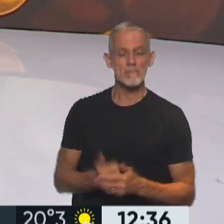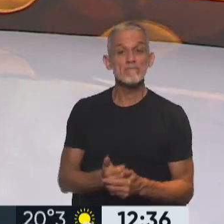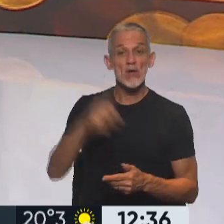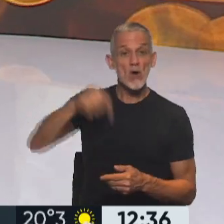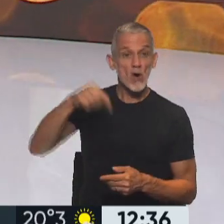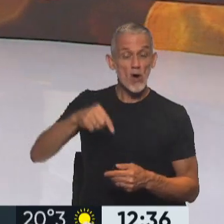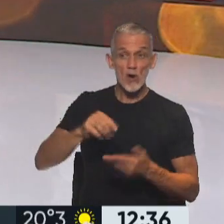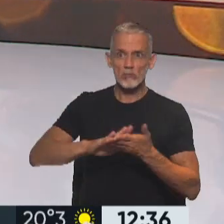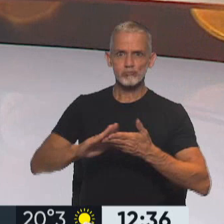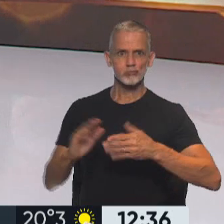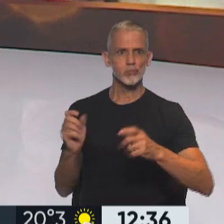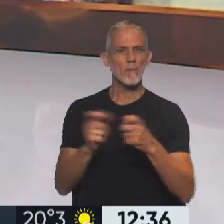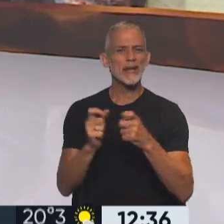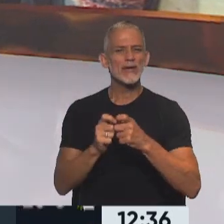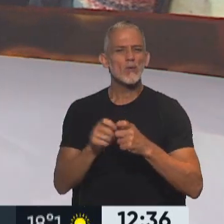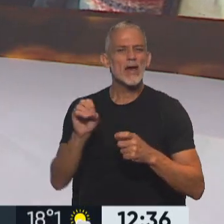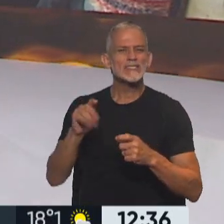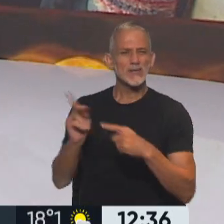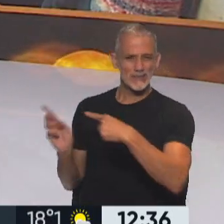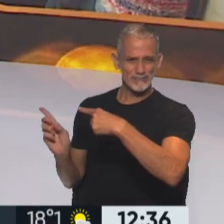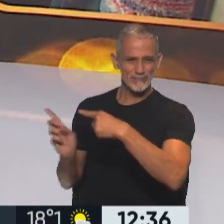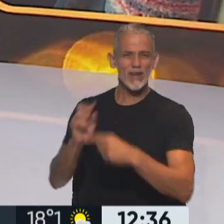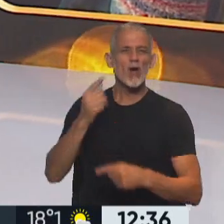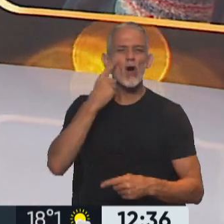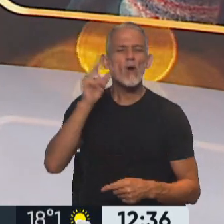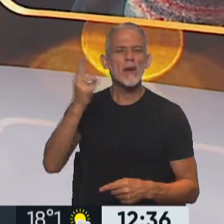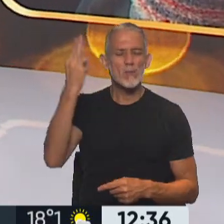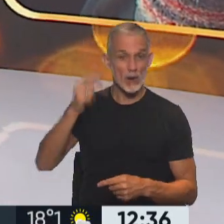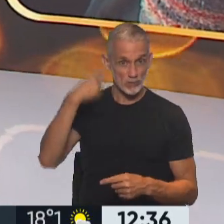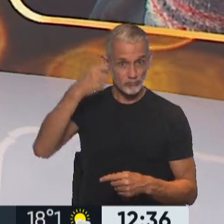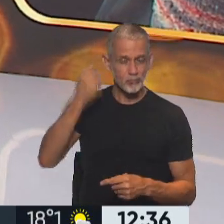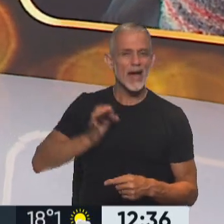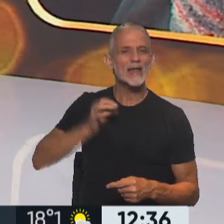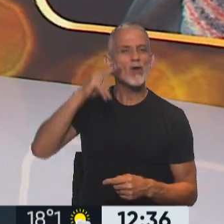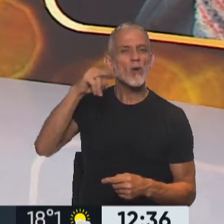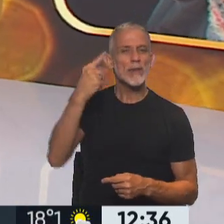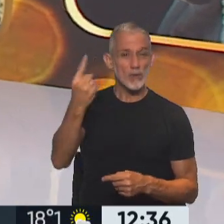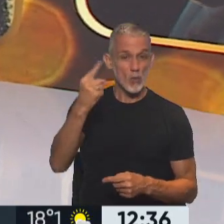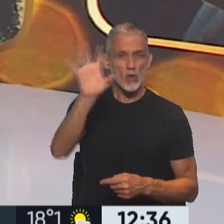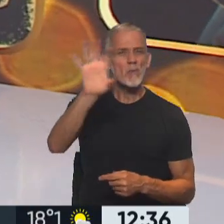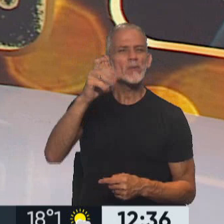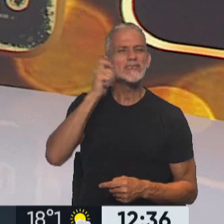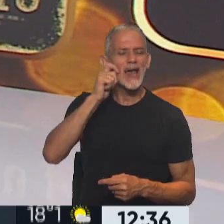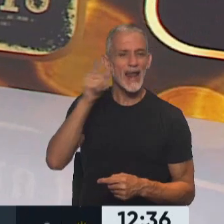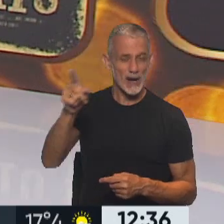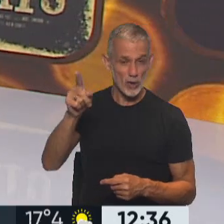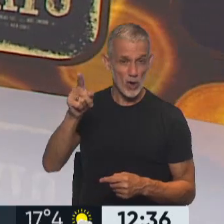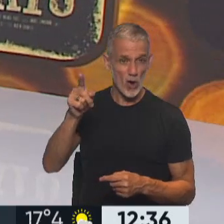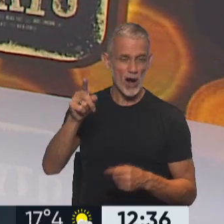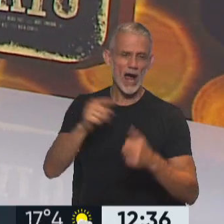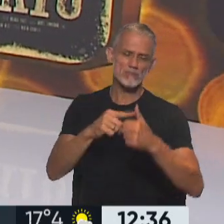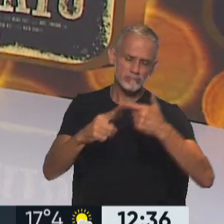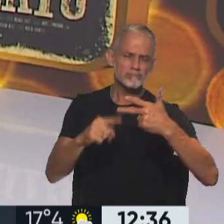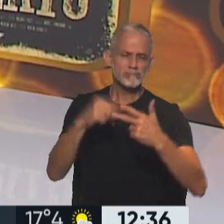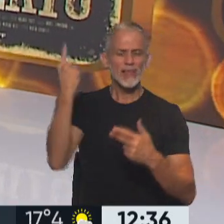va a estrenar la película Hombre Muerto, que fue rodada en el año 2001 en Los Colorados, La Rioja, con dirección de Andrés Tambornino y